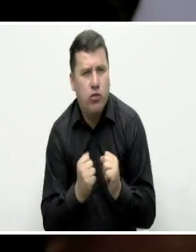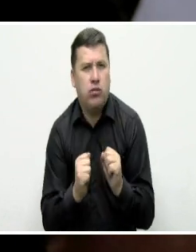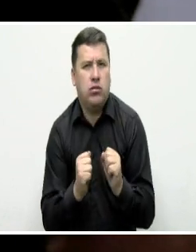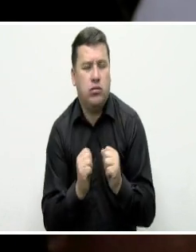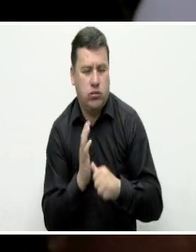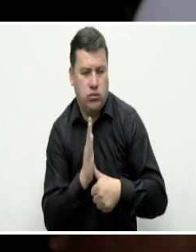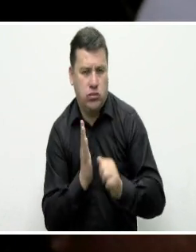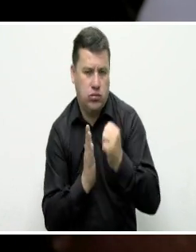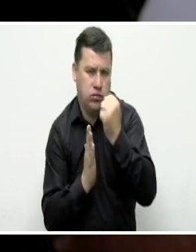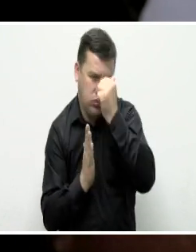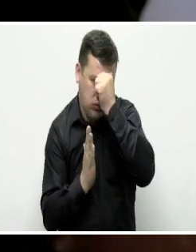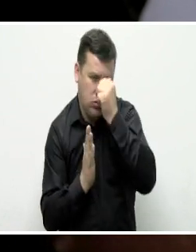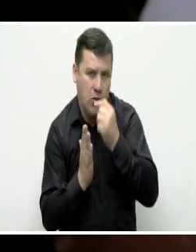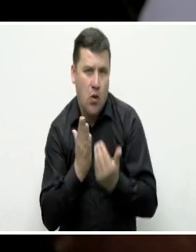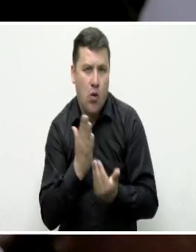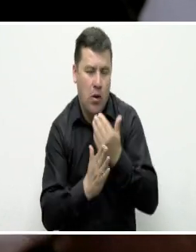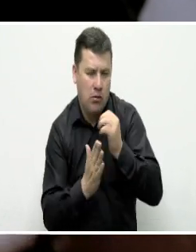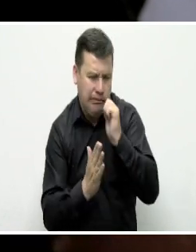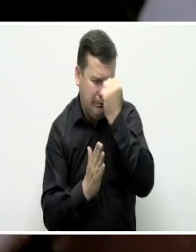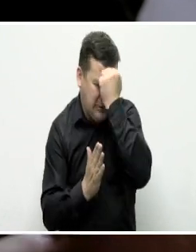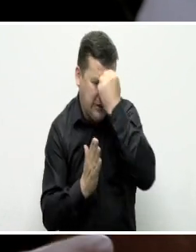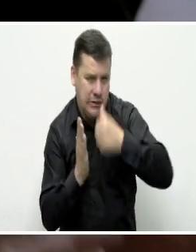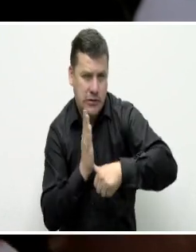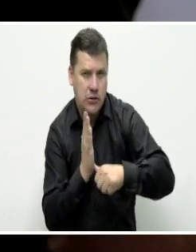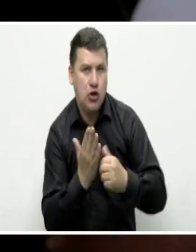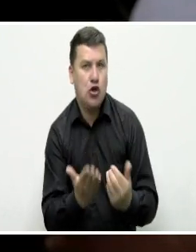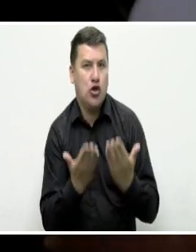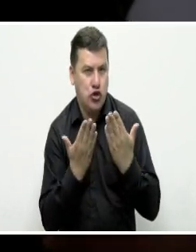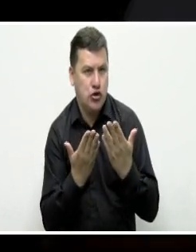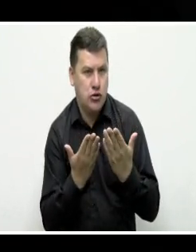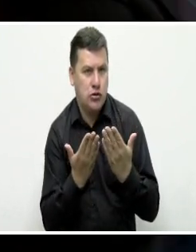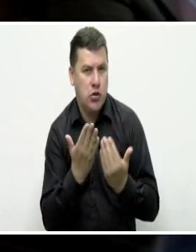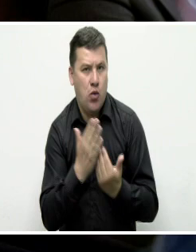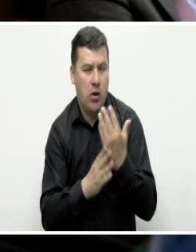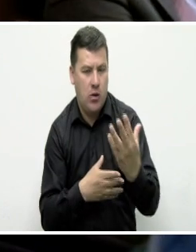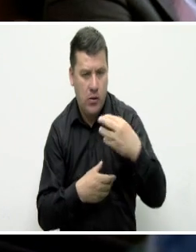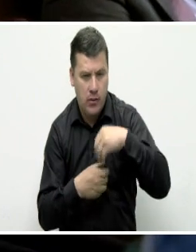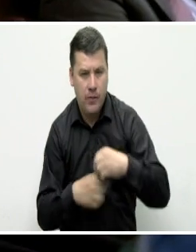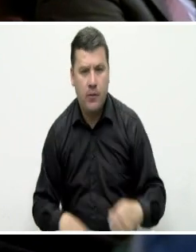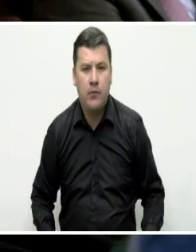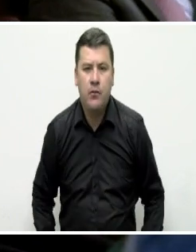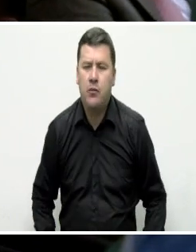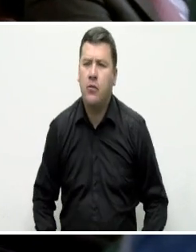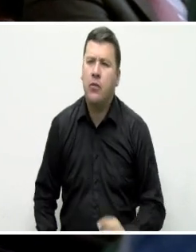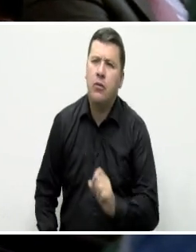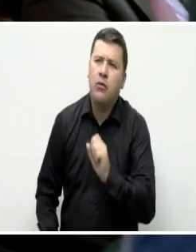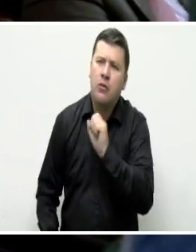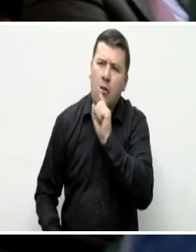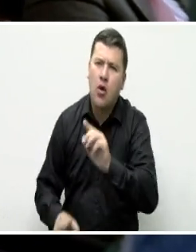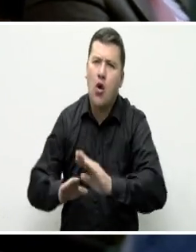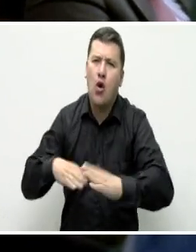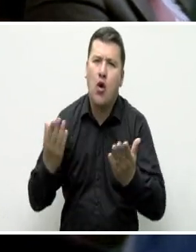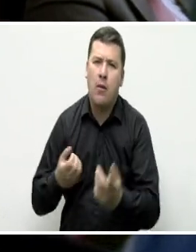la registraduría por modernizarse, pues sin duda va a beneficiar a los ciudadanos. ¿Cómo vincular